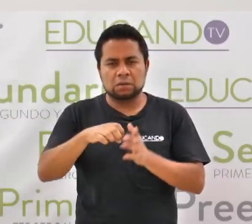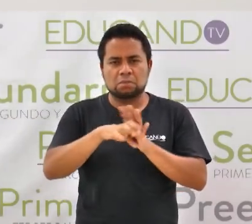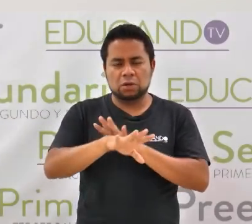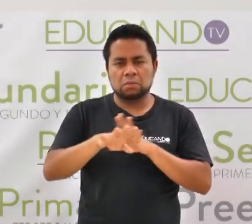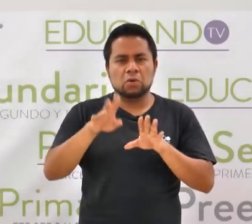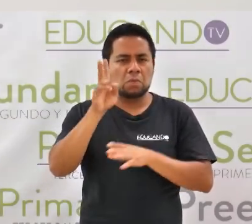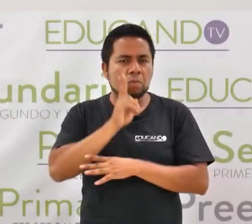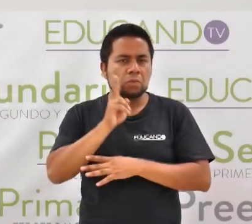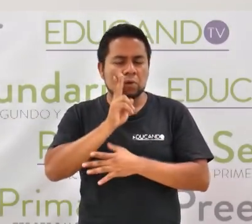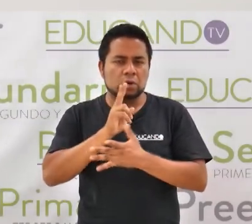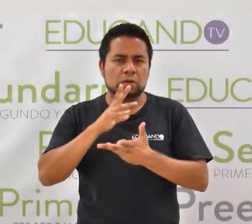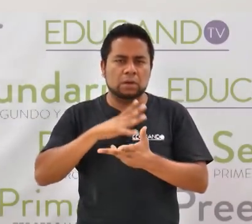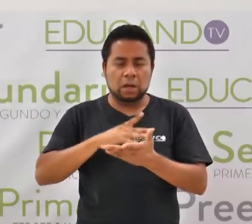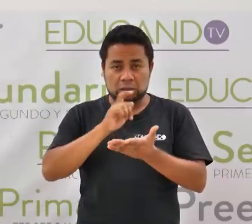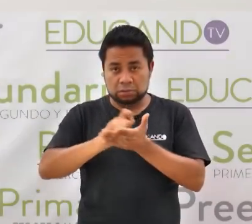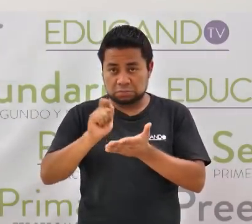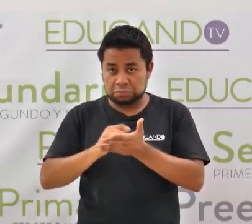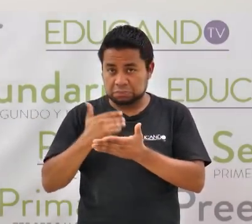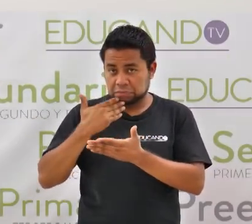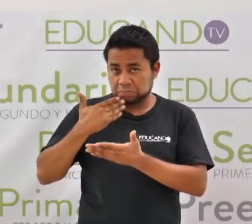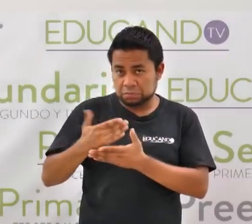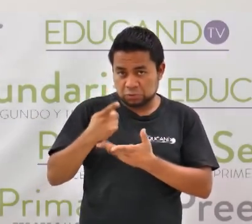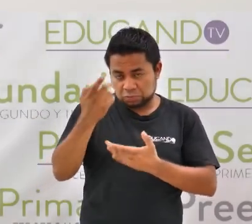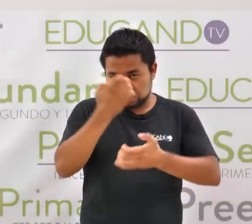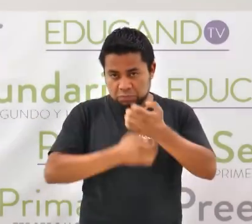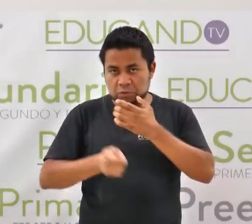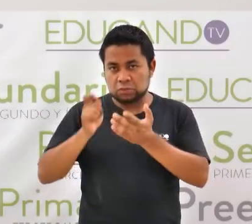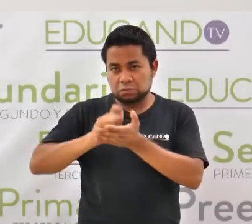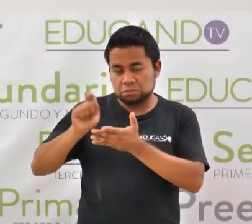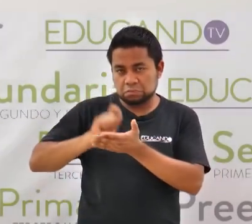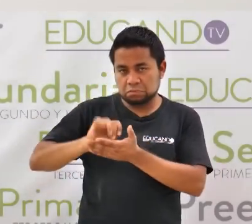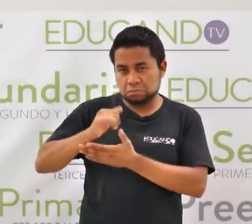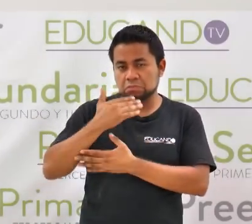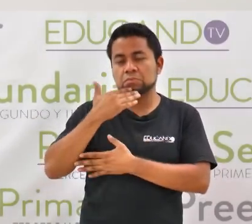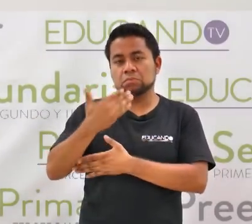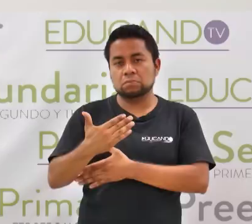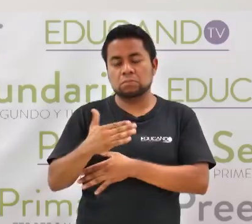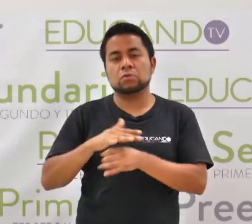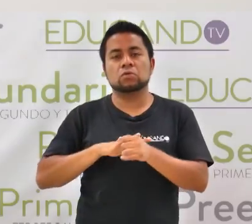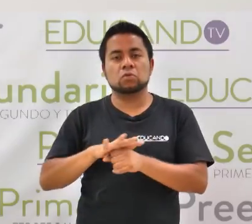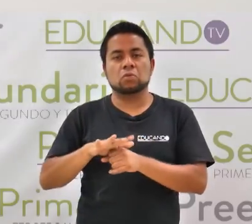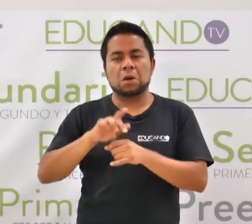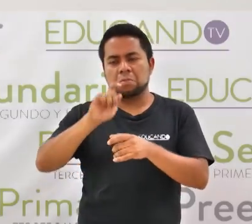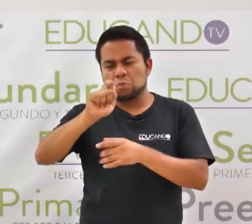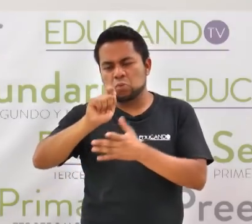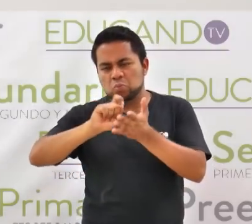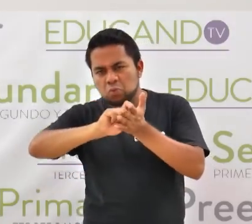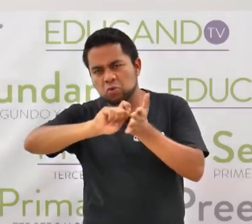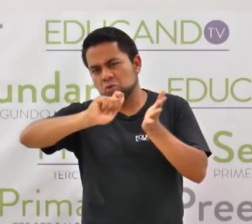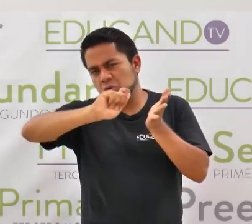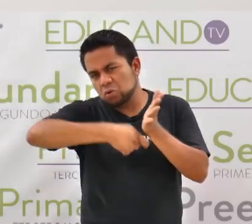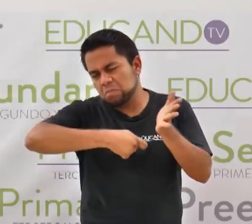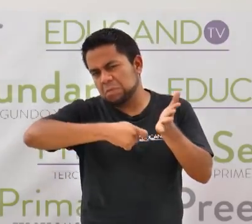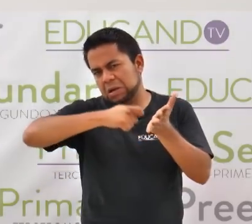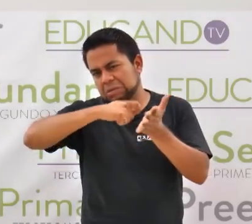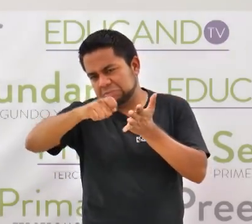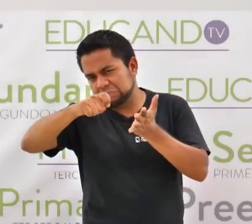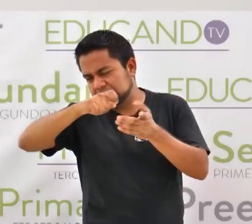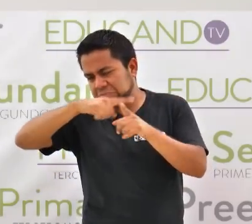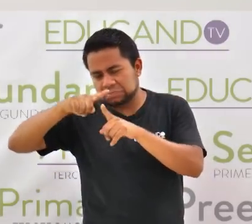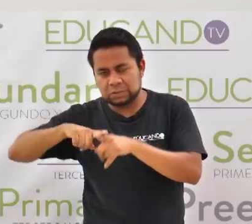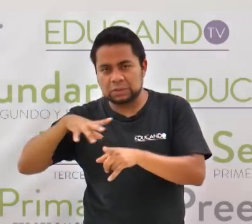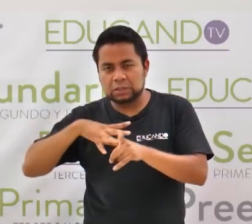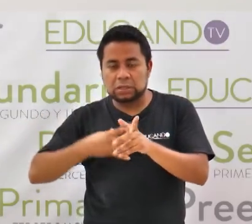Aquí si el borrador está bien escrito, revisen su ortografía, la puntuación,